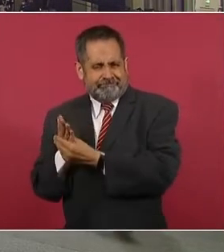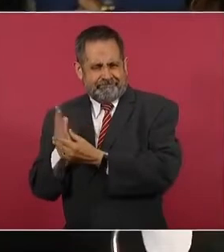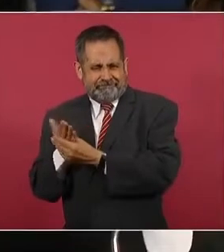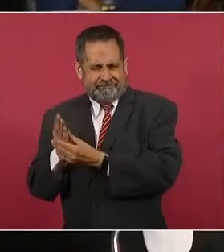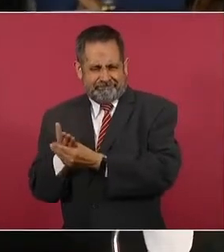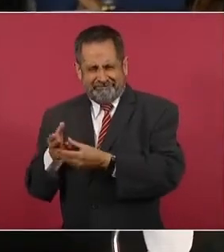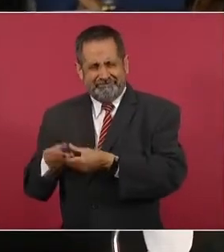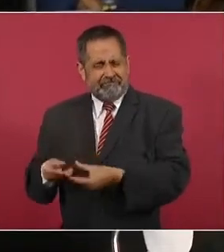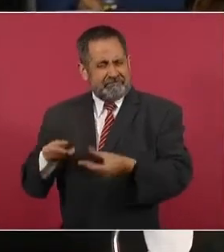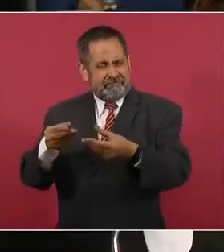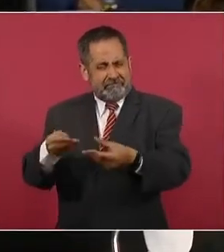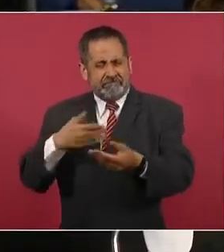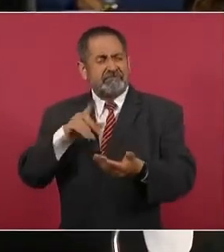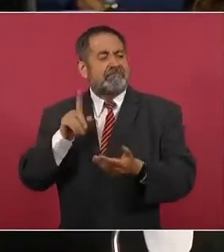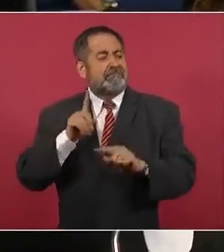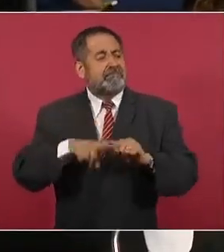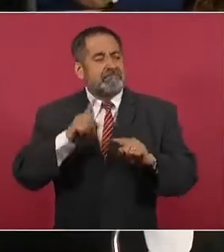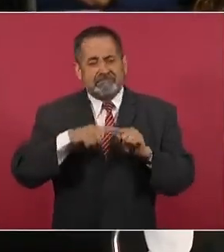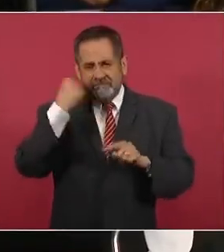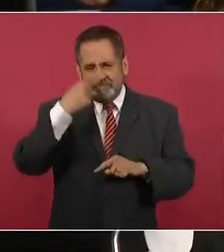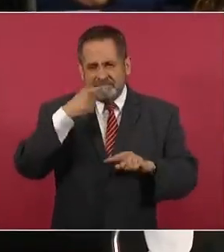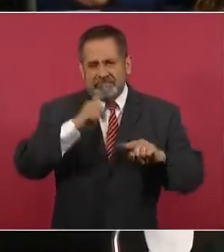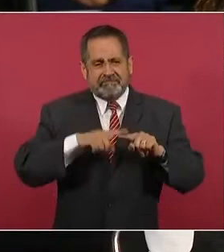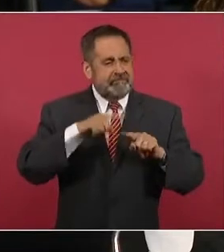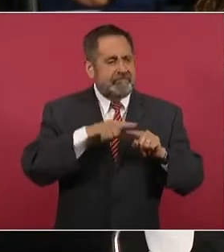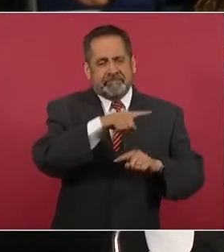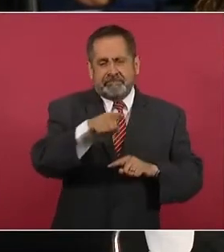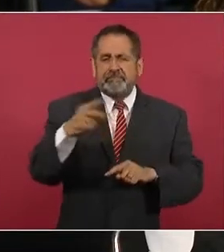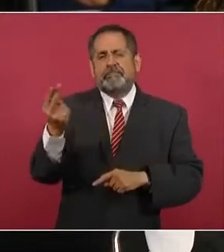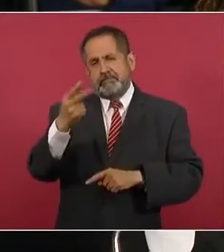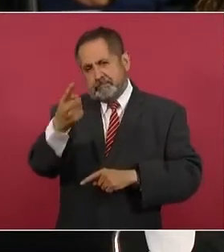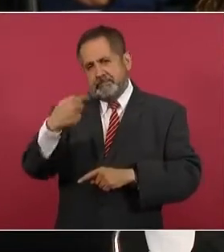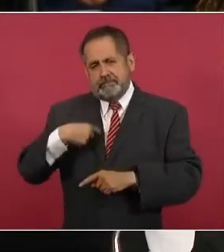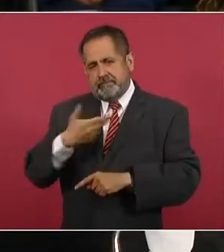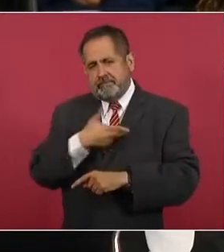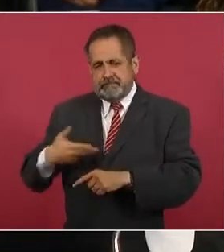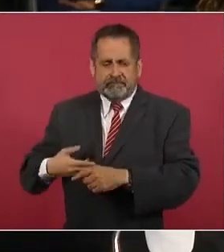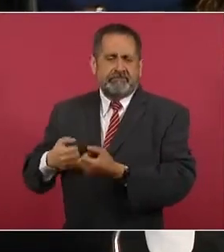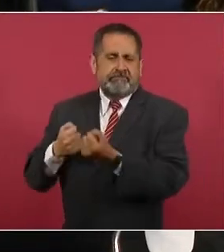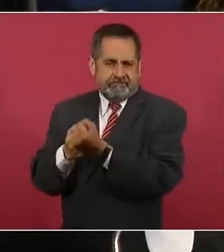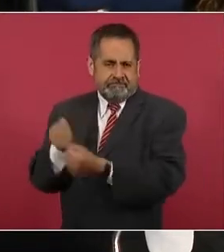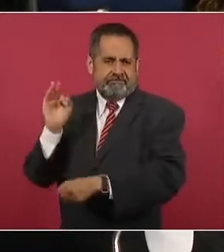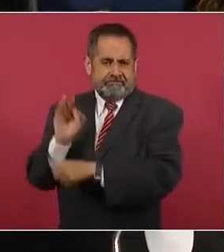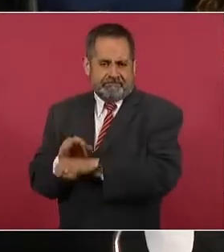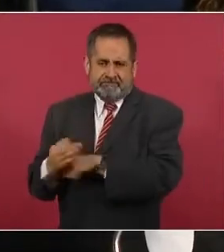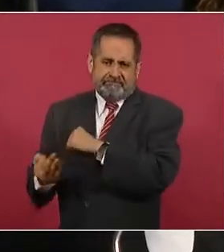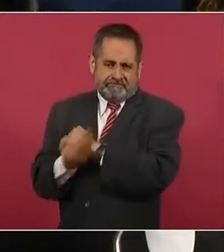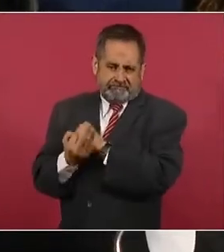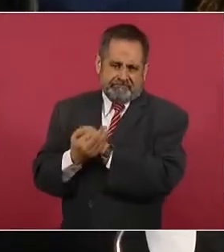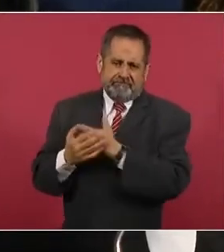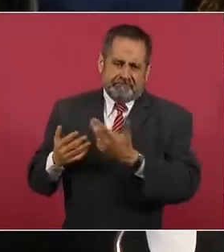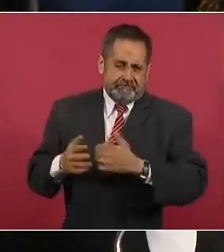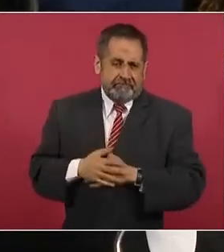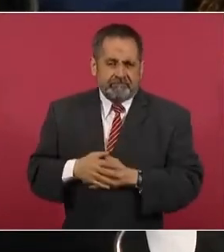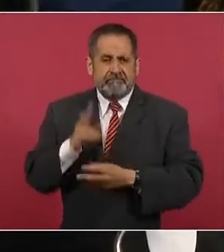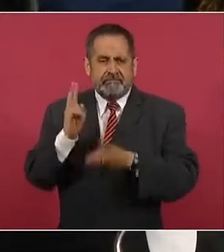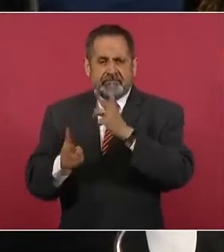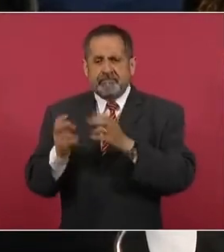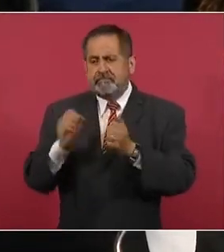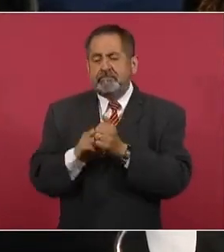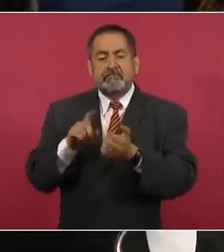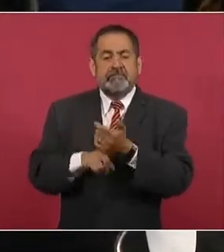traemos quiénes están ahí. Necesitamos su respaldo, su protección, tener una entrevista con